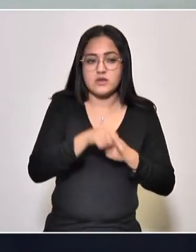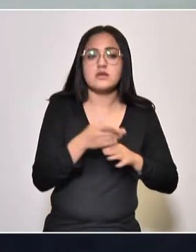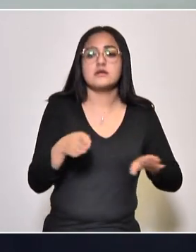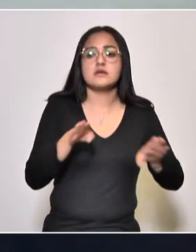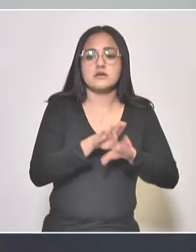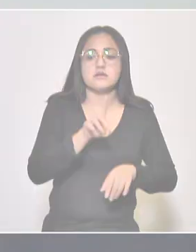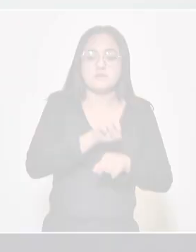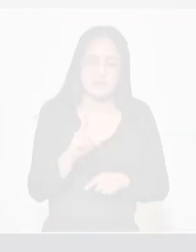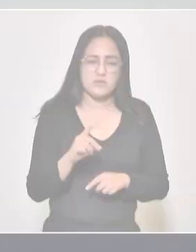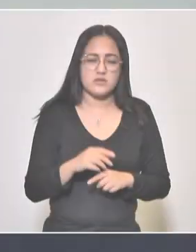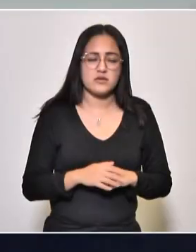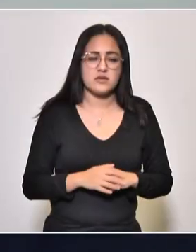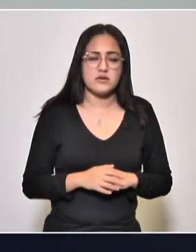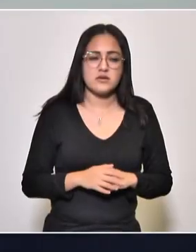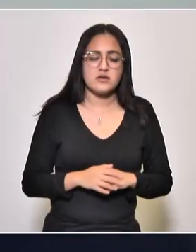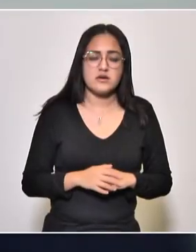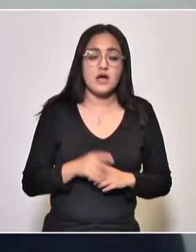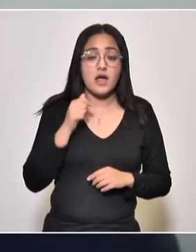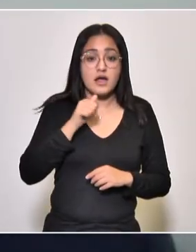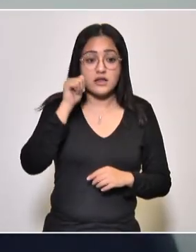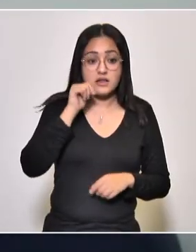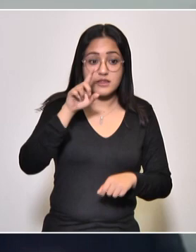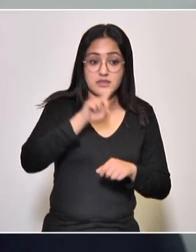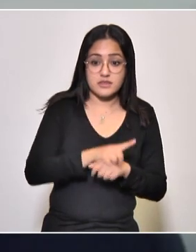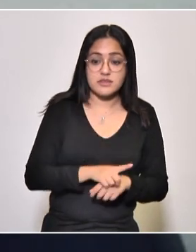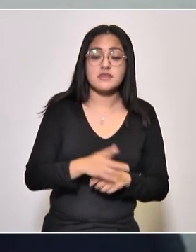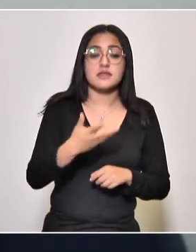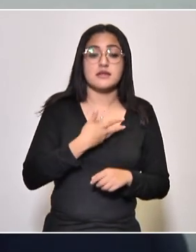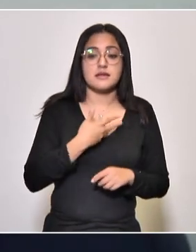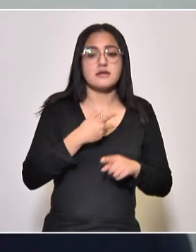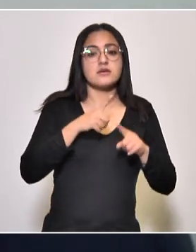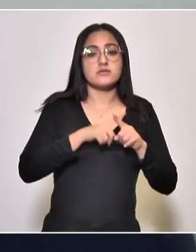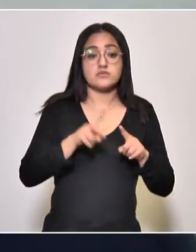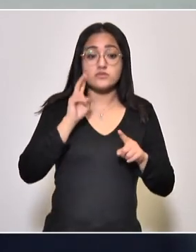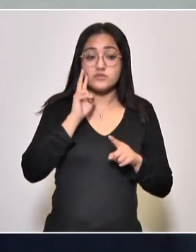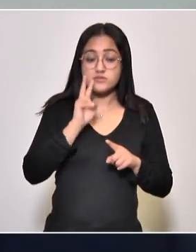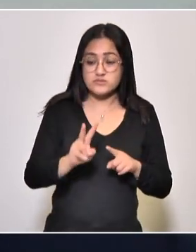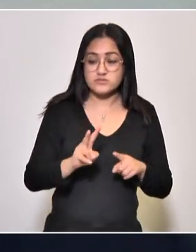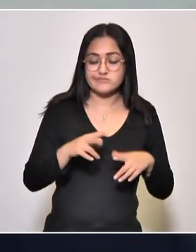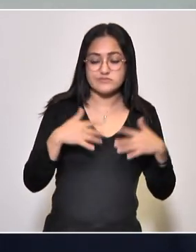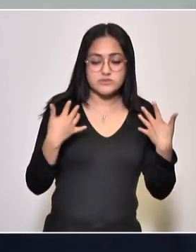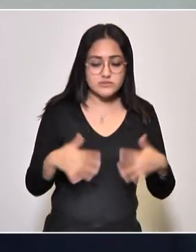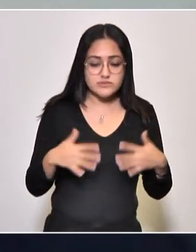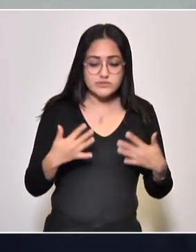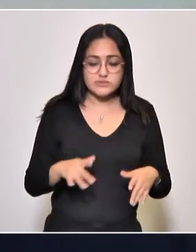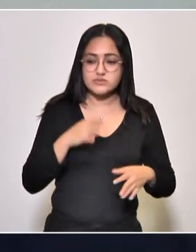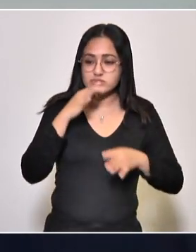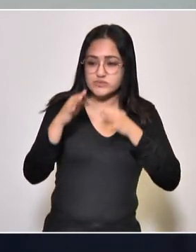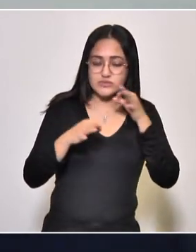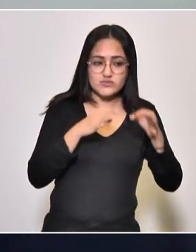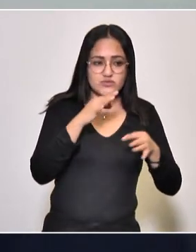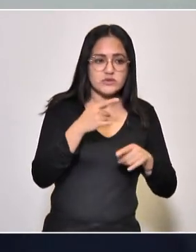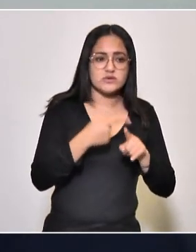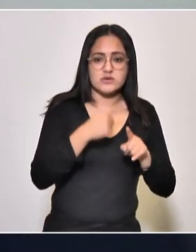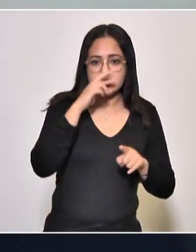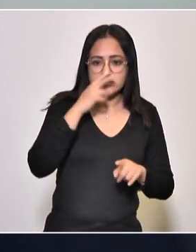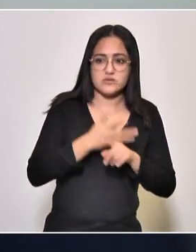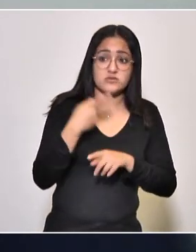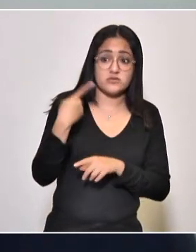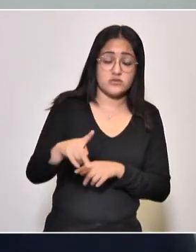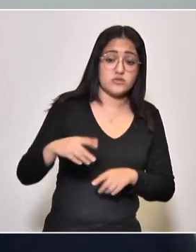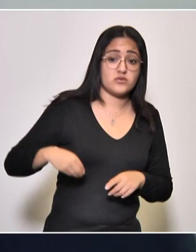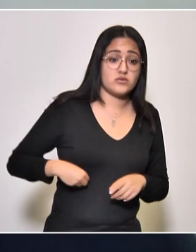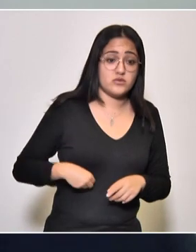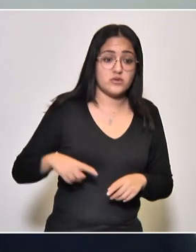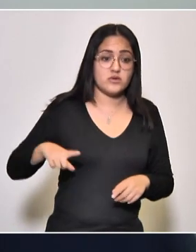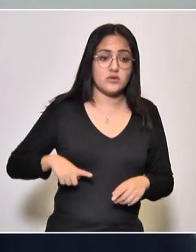días y regresan. El día de ayer salieron varias notas, de pronto queriendo responsabilizar al gobierno.